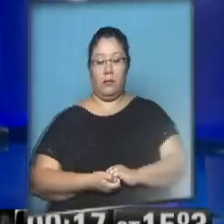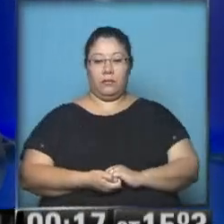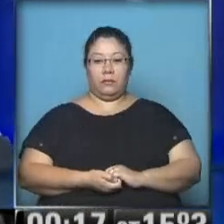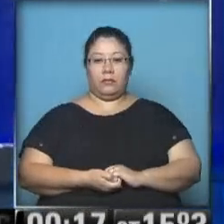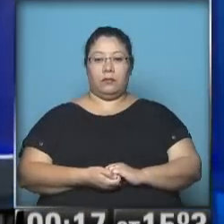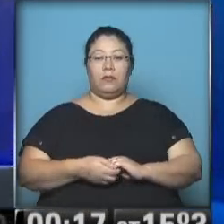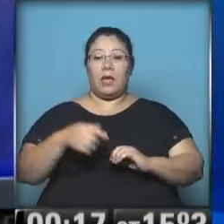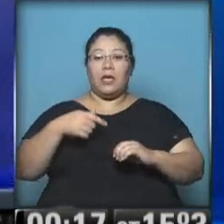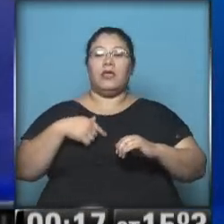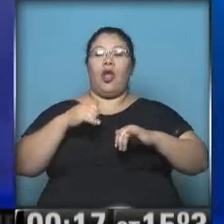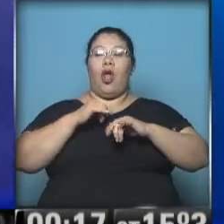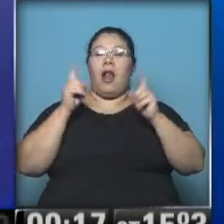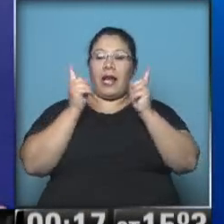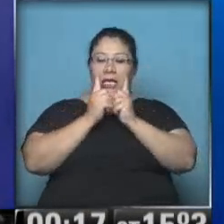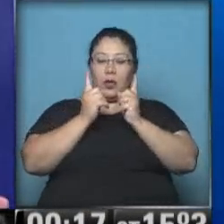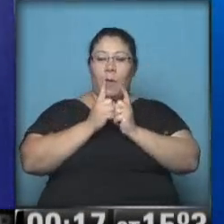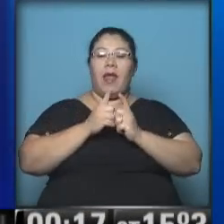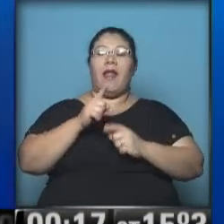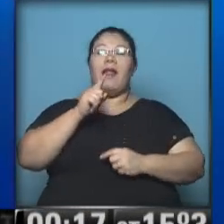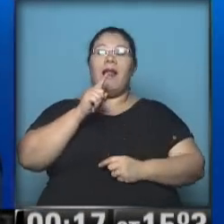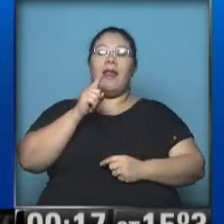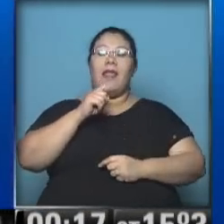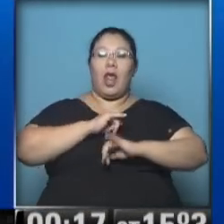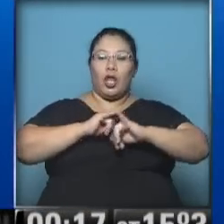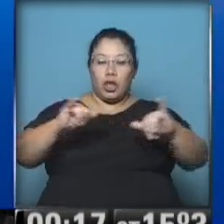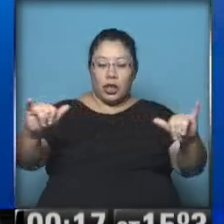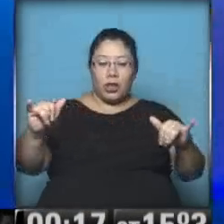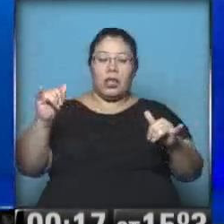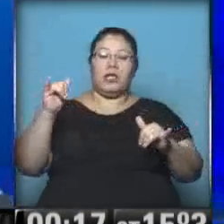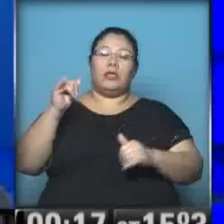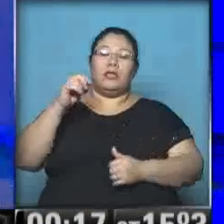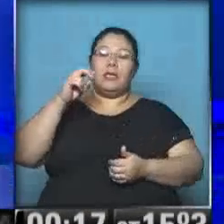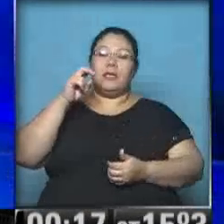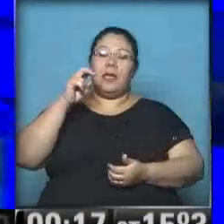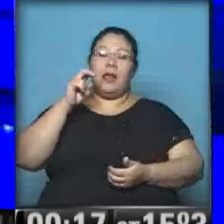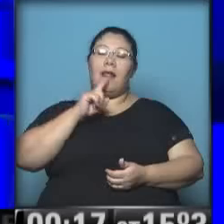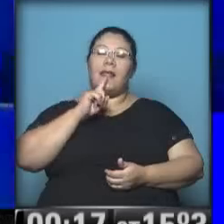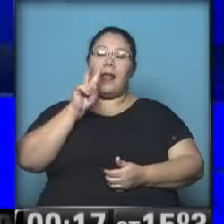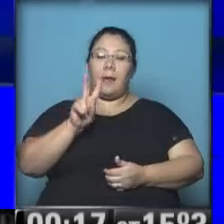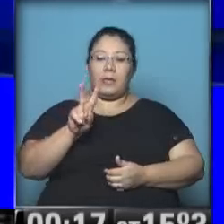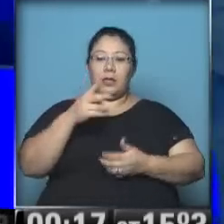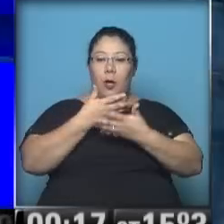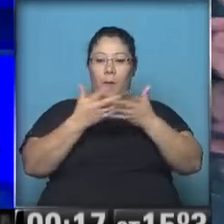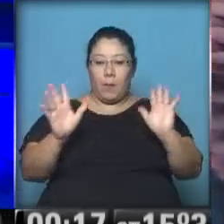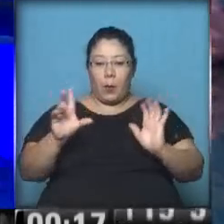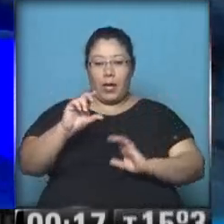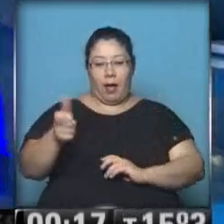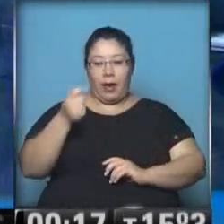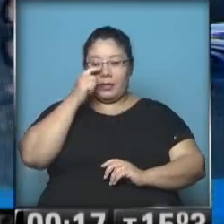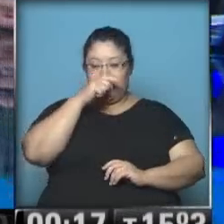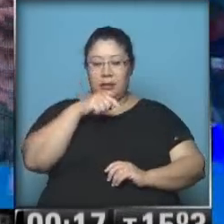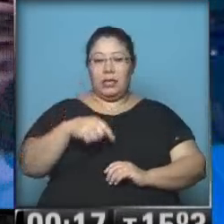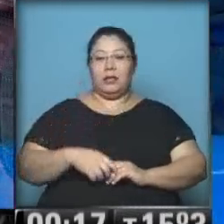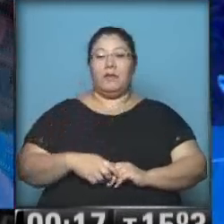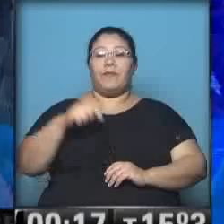Y esto es todavía el resumen de noticias de la televisión pública. Maxi Martina, estamos hablando de rock. Exacto, porque se anunció la grilla de lo que va a ser el